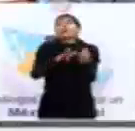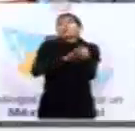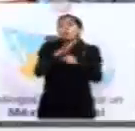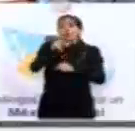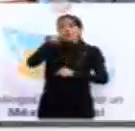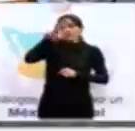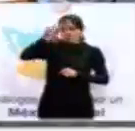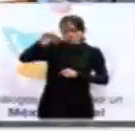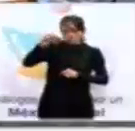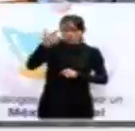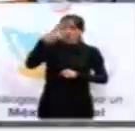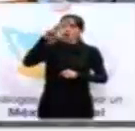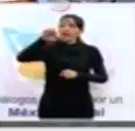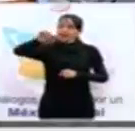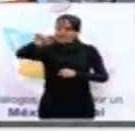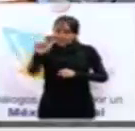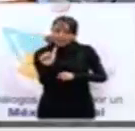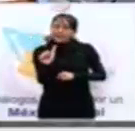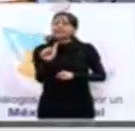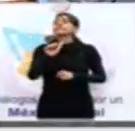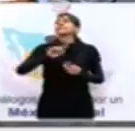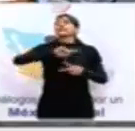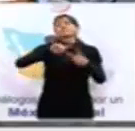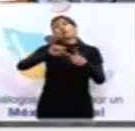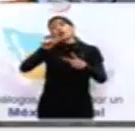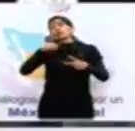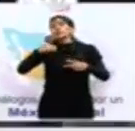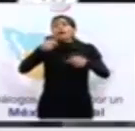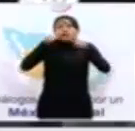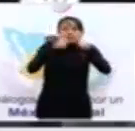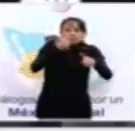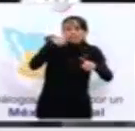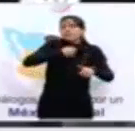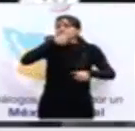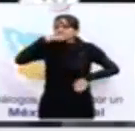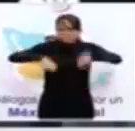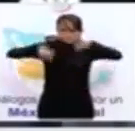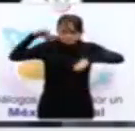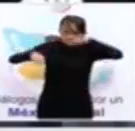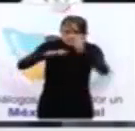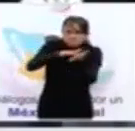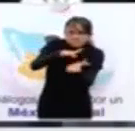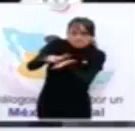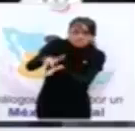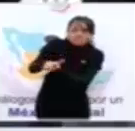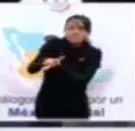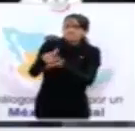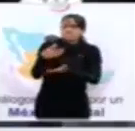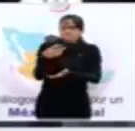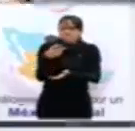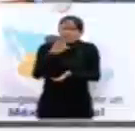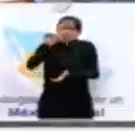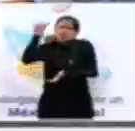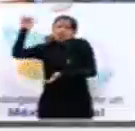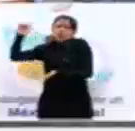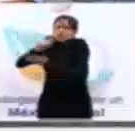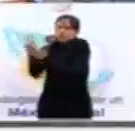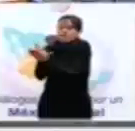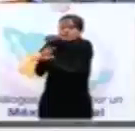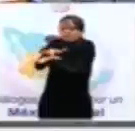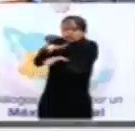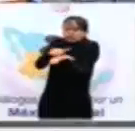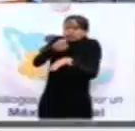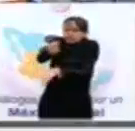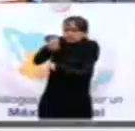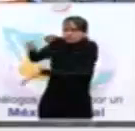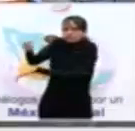hiciéramos todo el recorrido, ¿no?, adultos mayores, etcétera, ¿no?, pero no les damos para apoyos productivos.